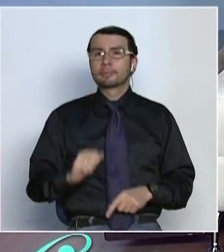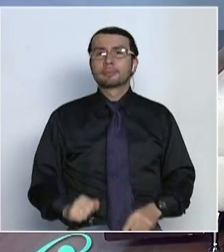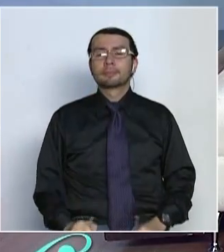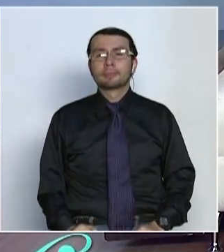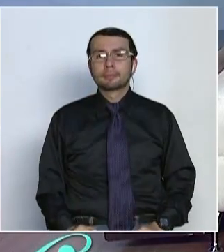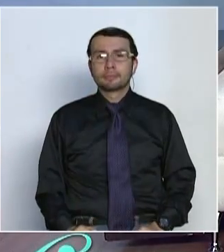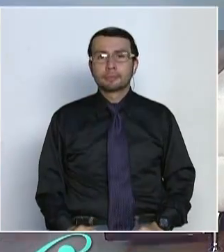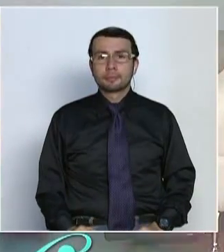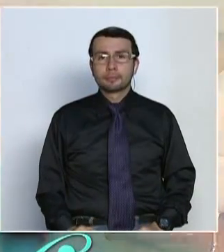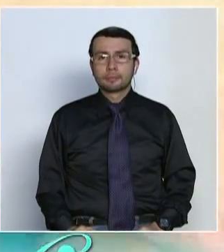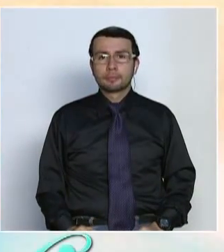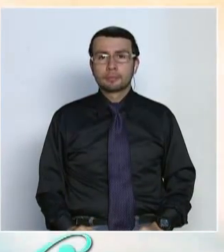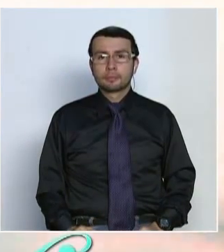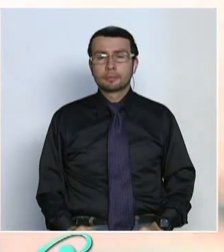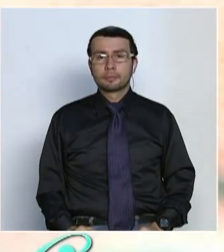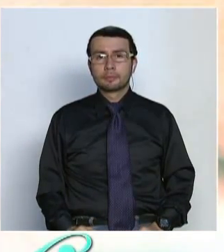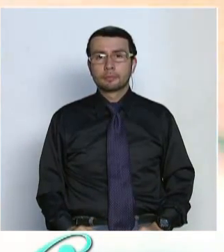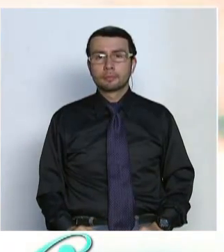regresamos.